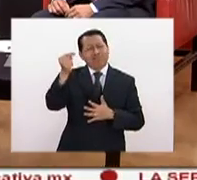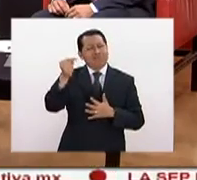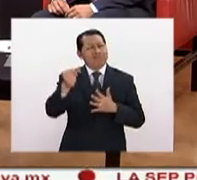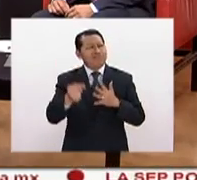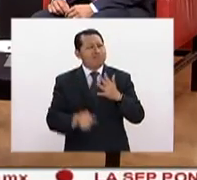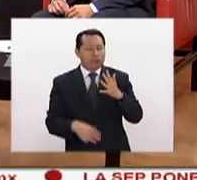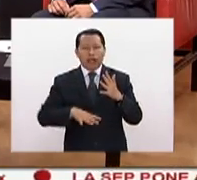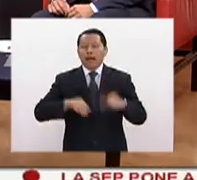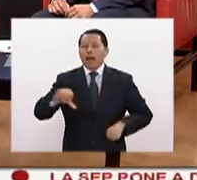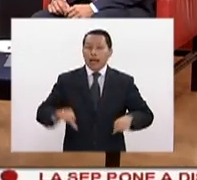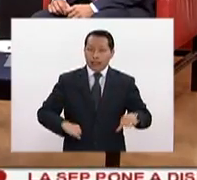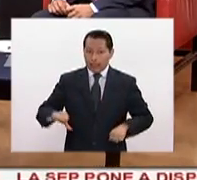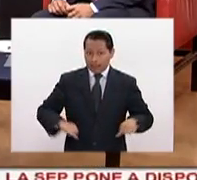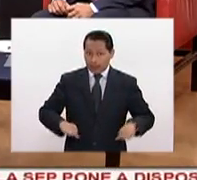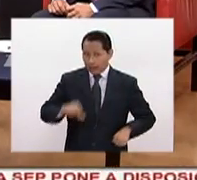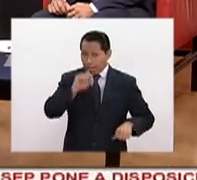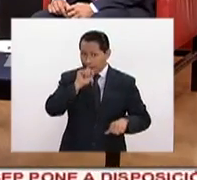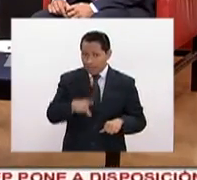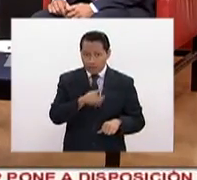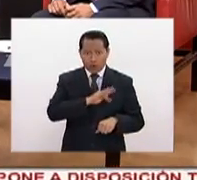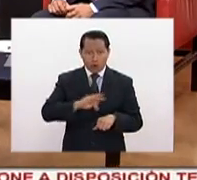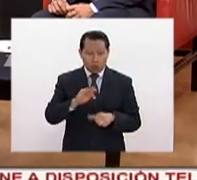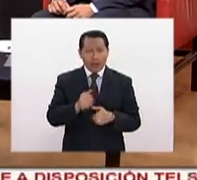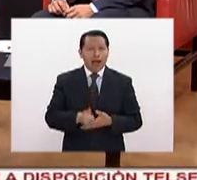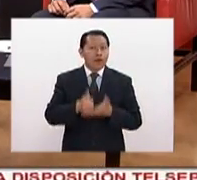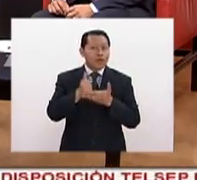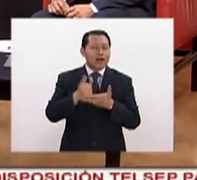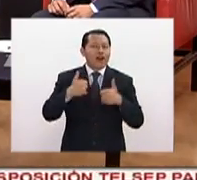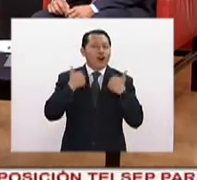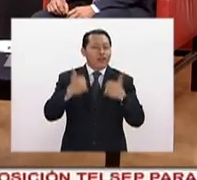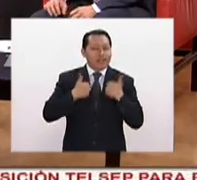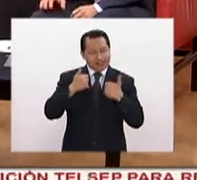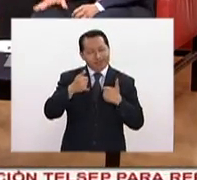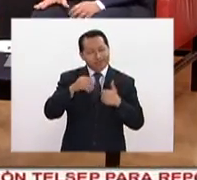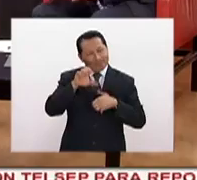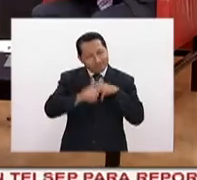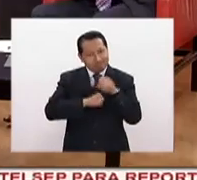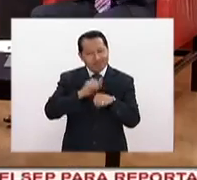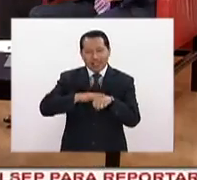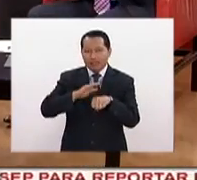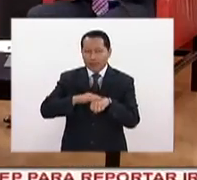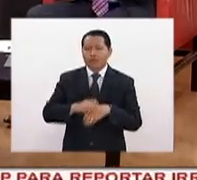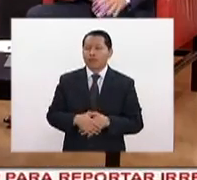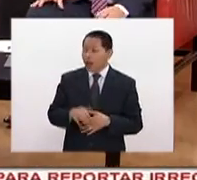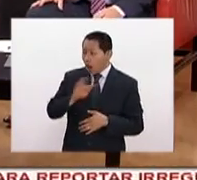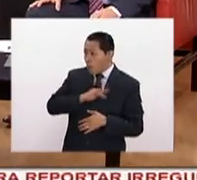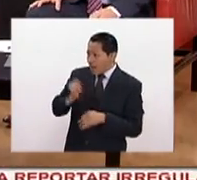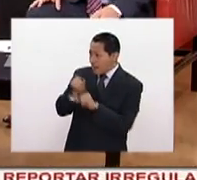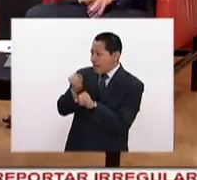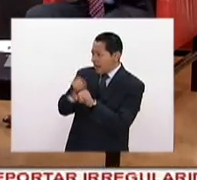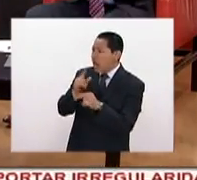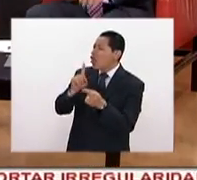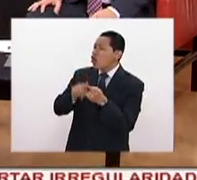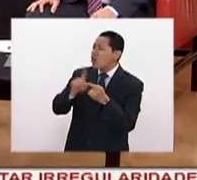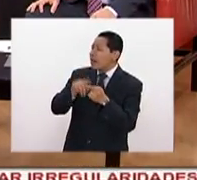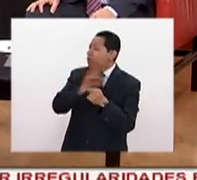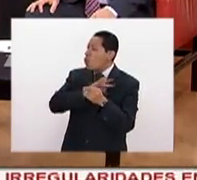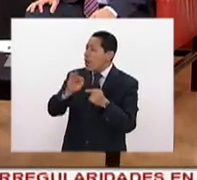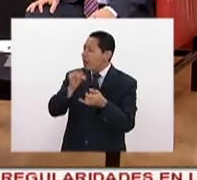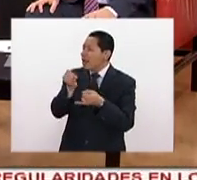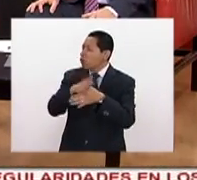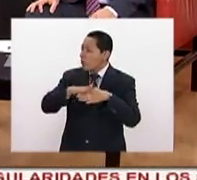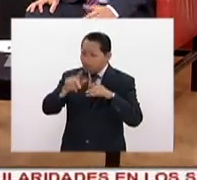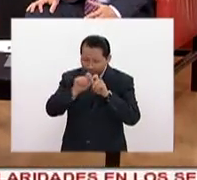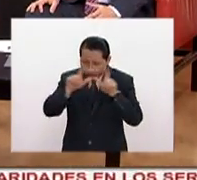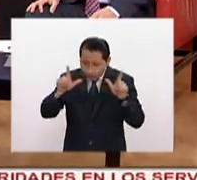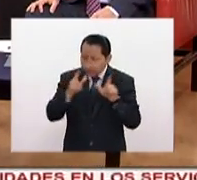de estas actividades que les permite a los chicos formarse de manera integral. Finalmente, una página para que los jóvenes puedan seguir